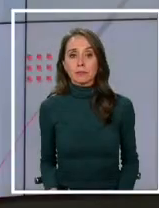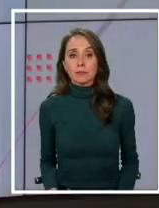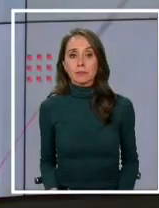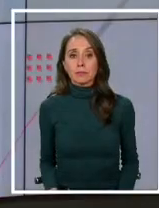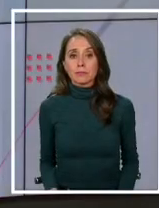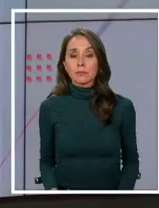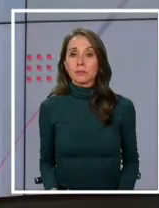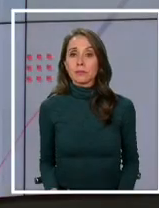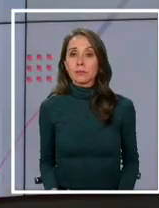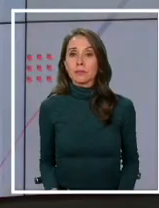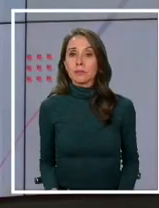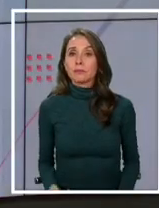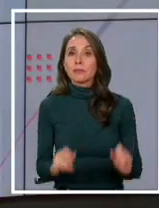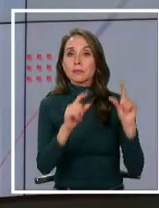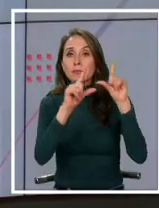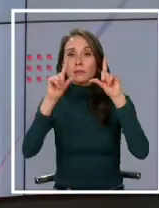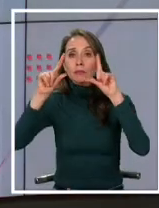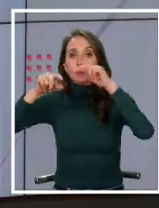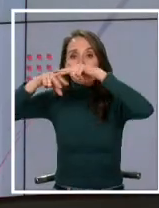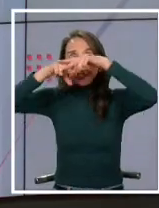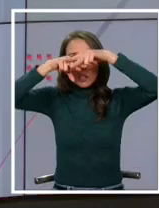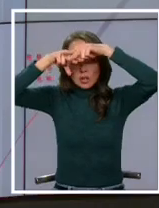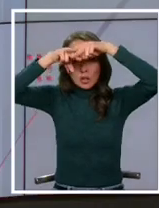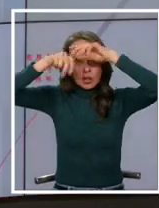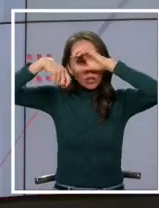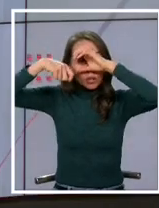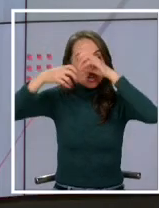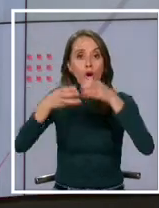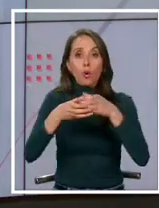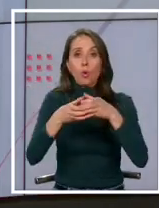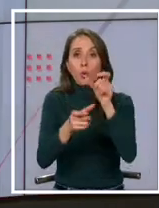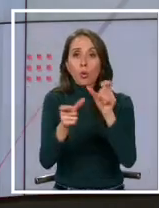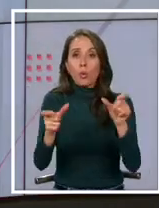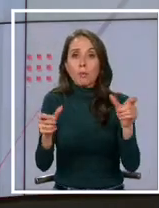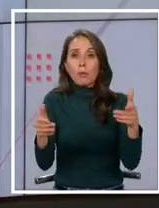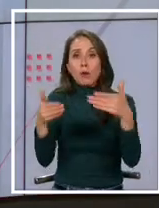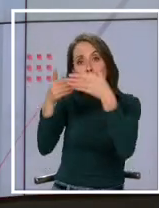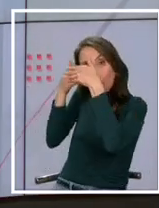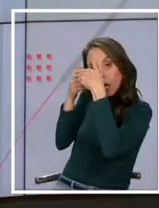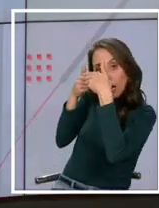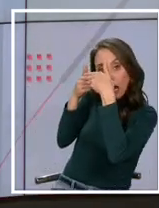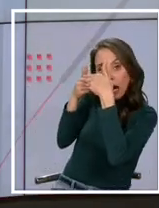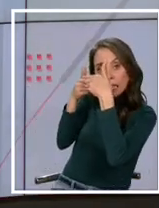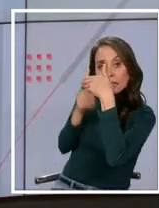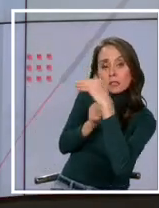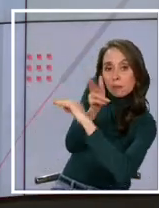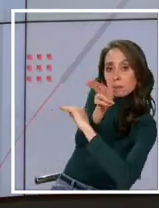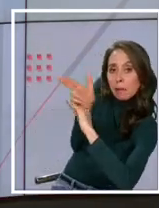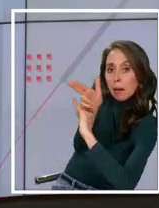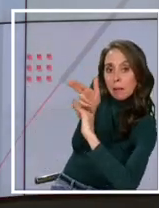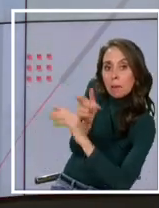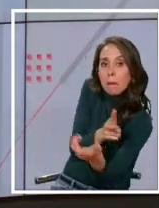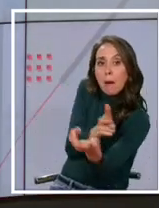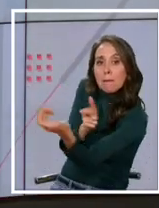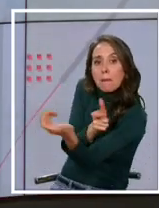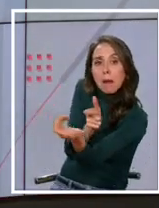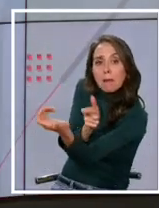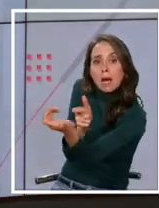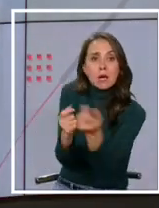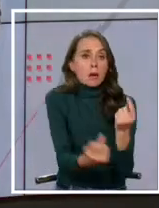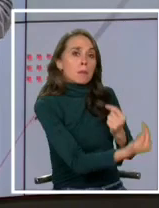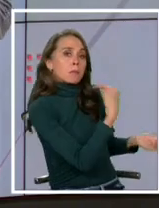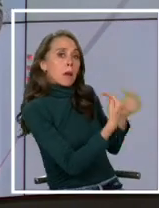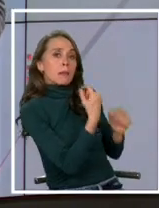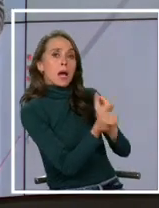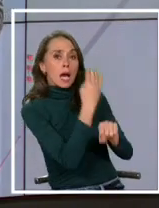infectados imágenes captadas por drones muestran a un grupo atrincherado fíjese ahí disparando armas de grueso calibre contra carabineros